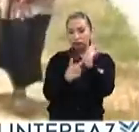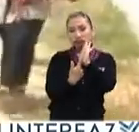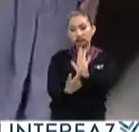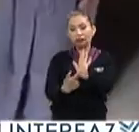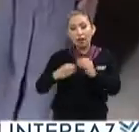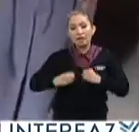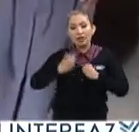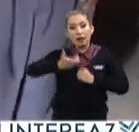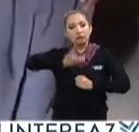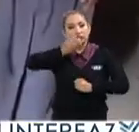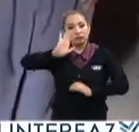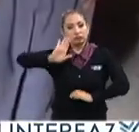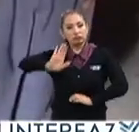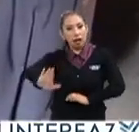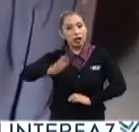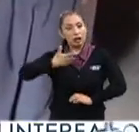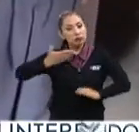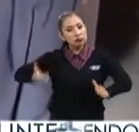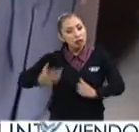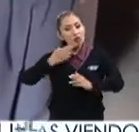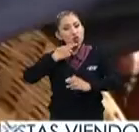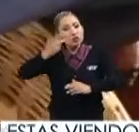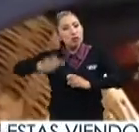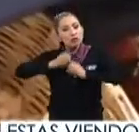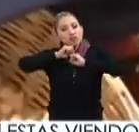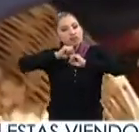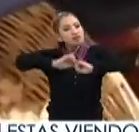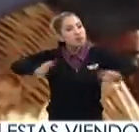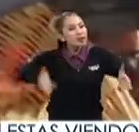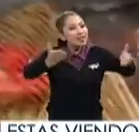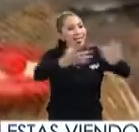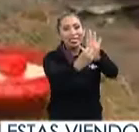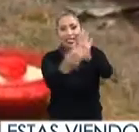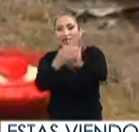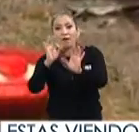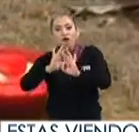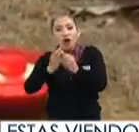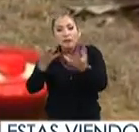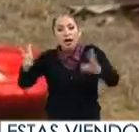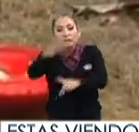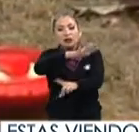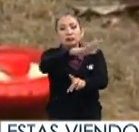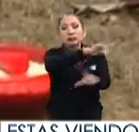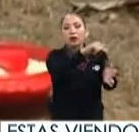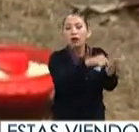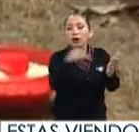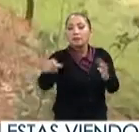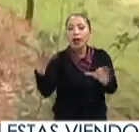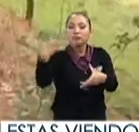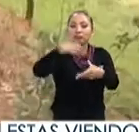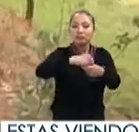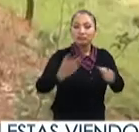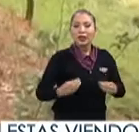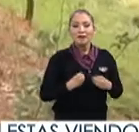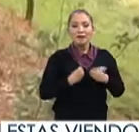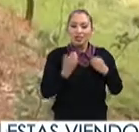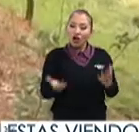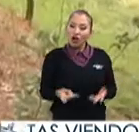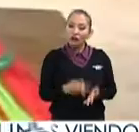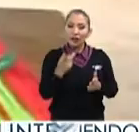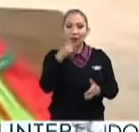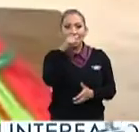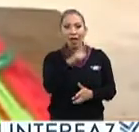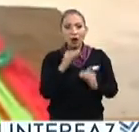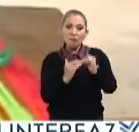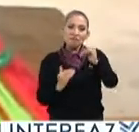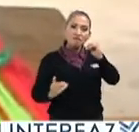presentación de la vida cotidiana y alentar su uso y difusión es una manera de crear espacios para su revitalización, que la lengua